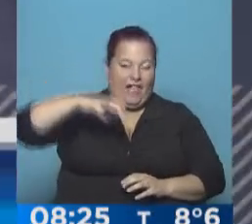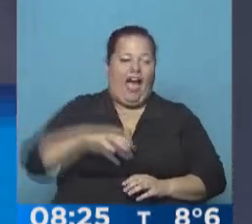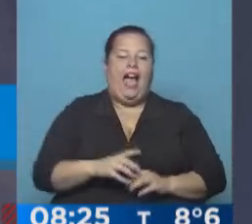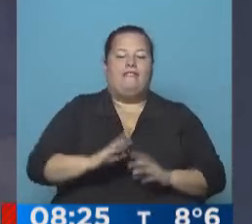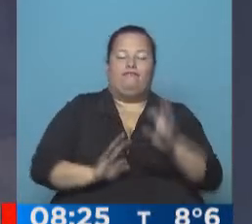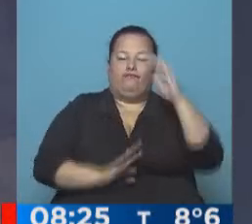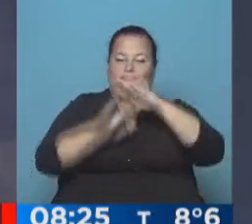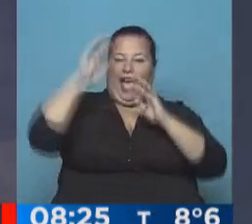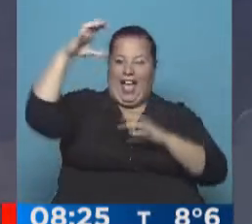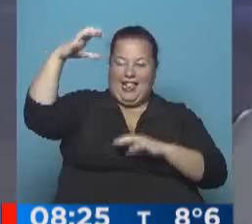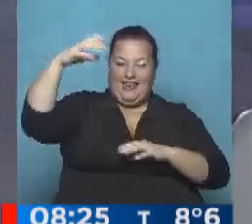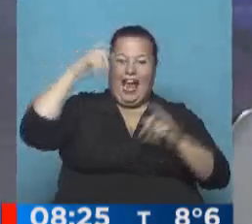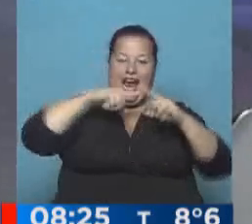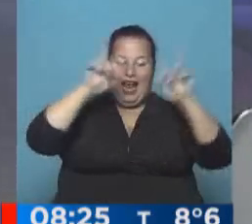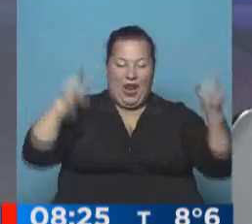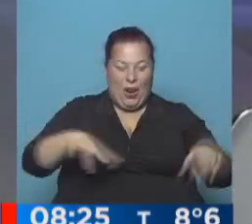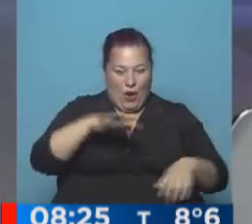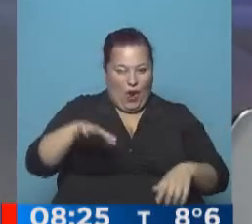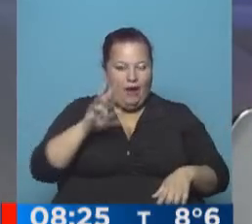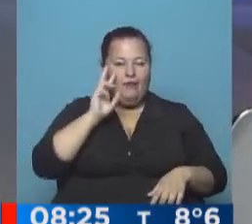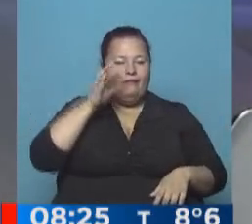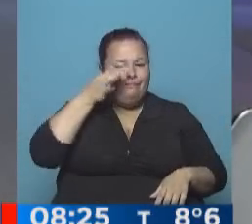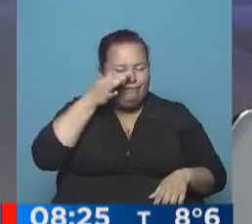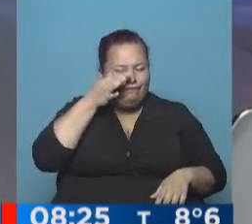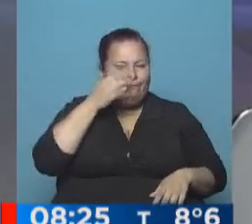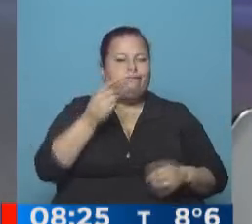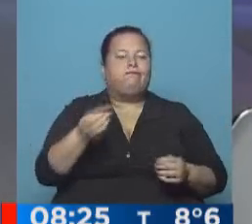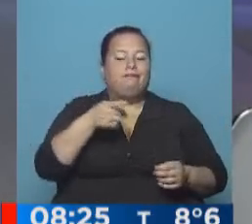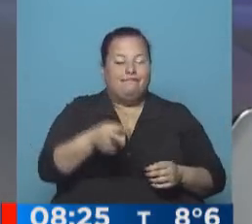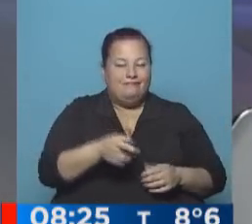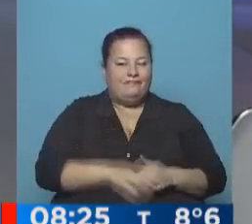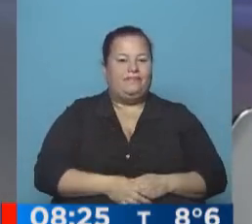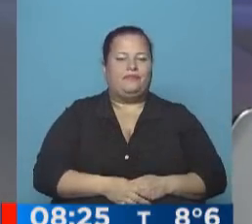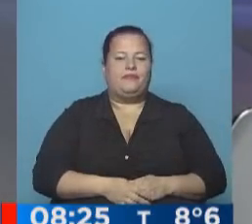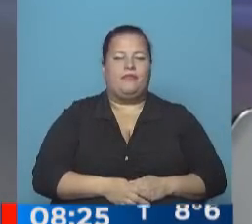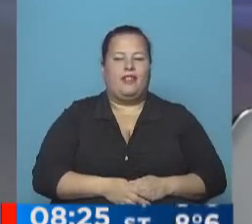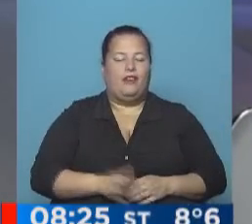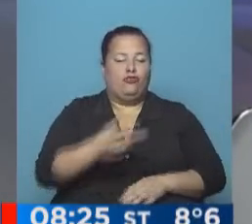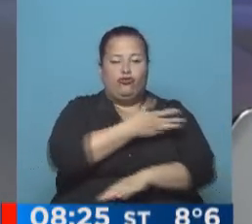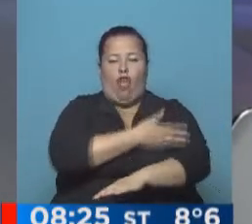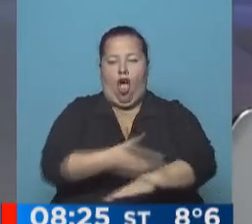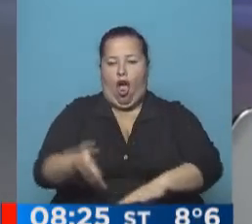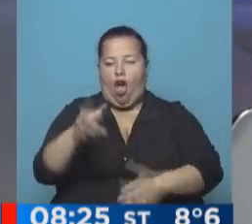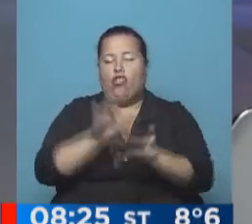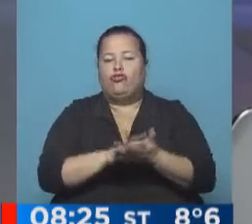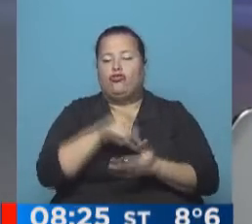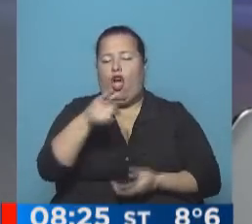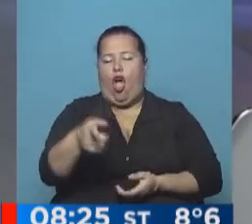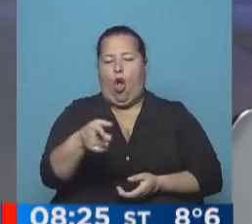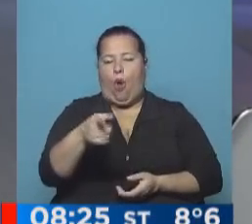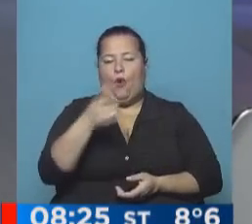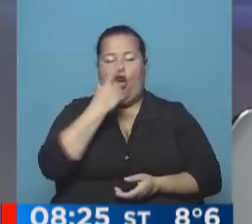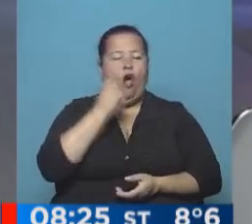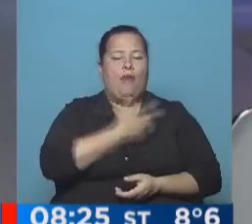la parte superior de ese mismo galpón vio entonces allí eh todo lo que sucedía con este